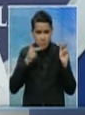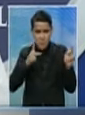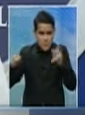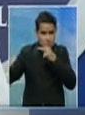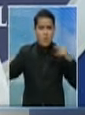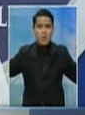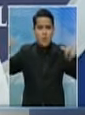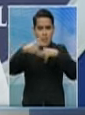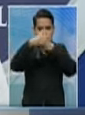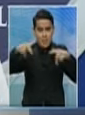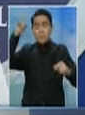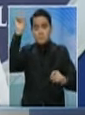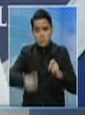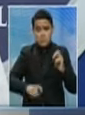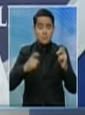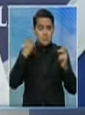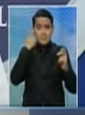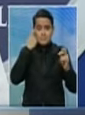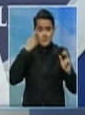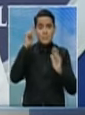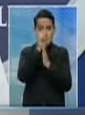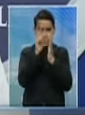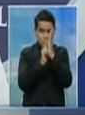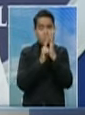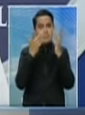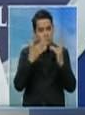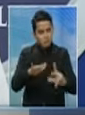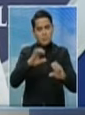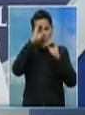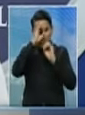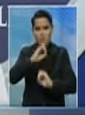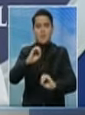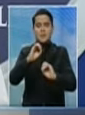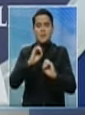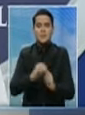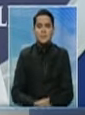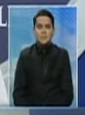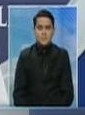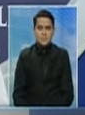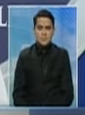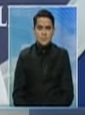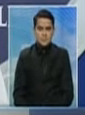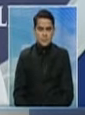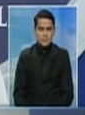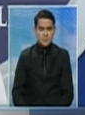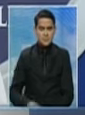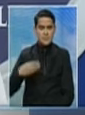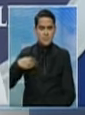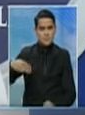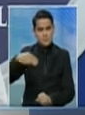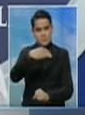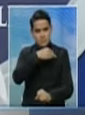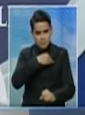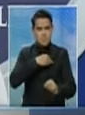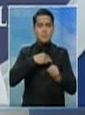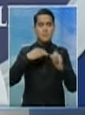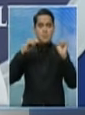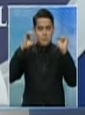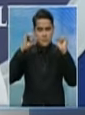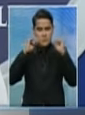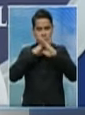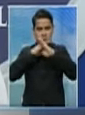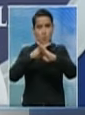obligaciones dictadas por las autoridades sanitarias. La Secretaría de Estado en el Despacho de Seguridad podrá